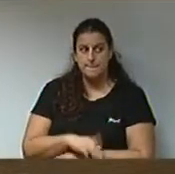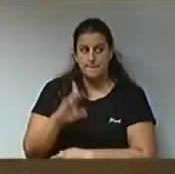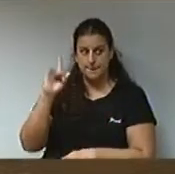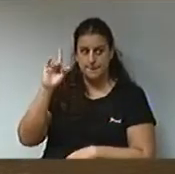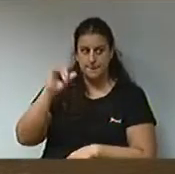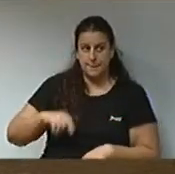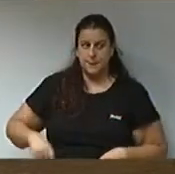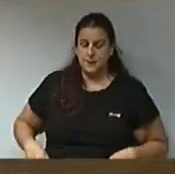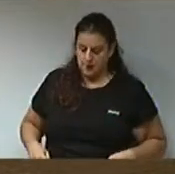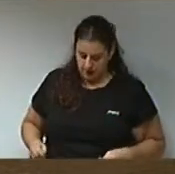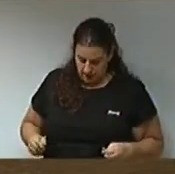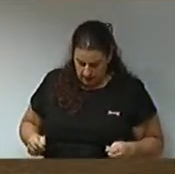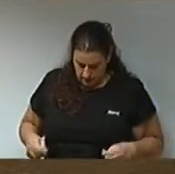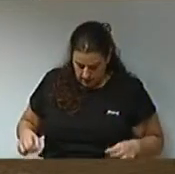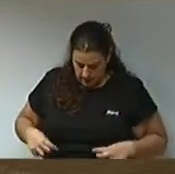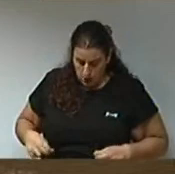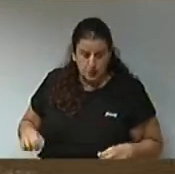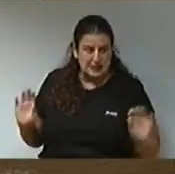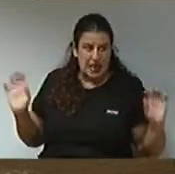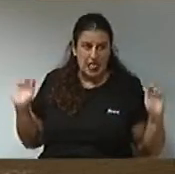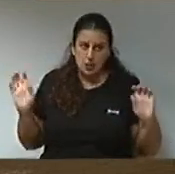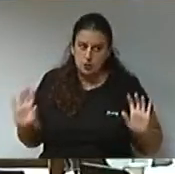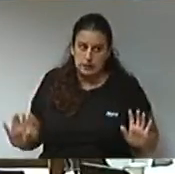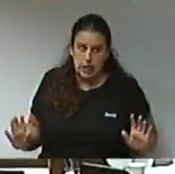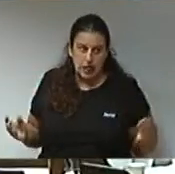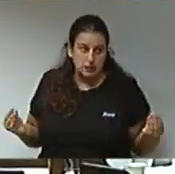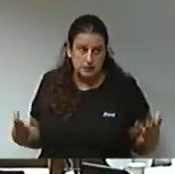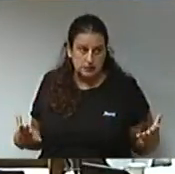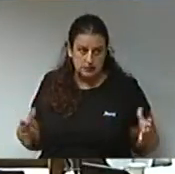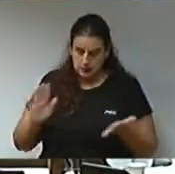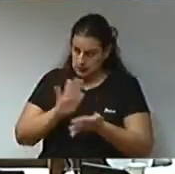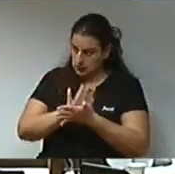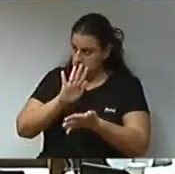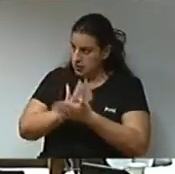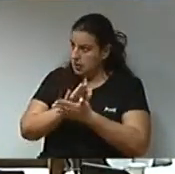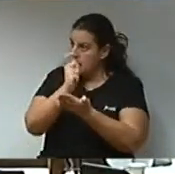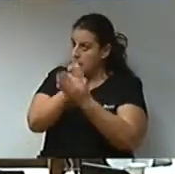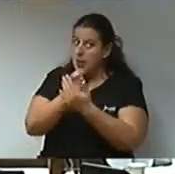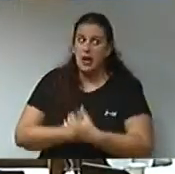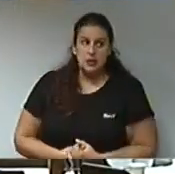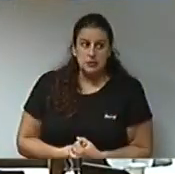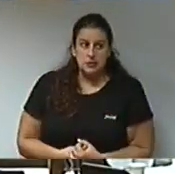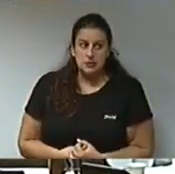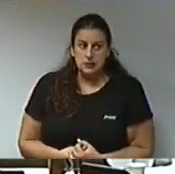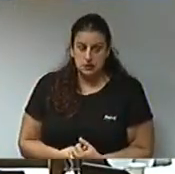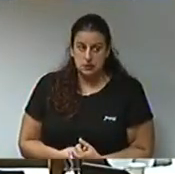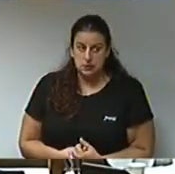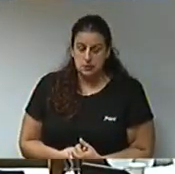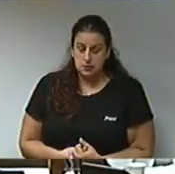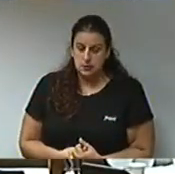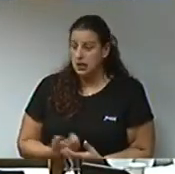muy bien, vale, no, no pasa nada, pero es igual, tranquilo, pagan, si tienen más